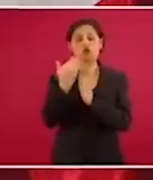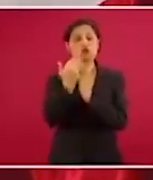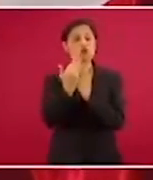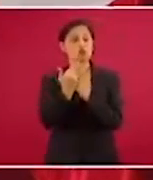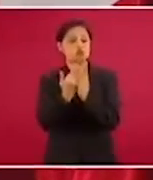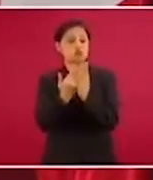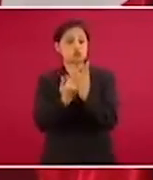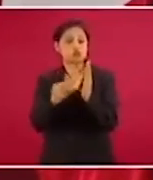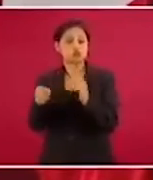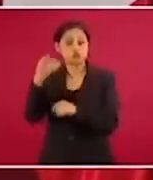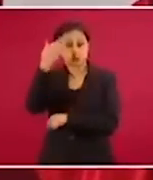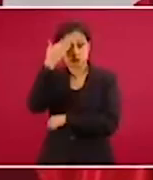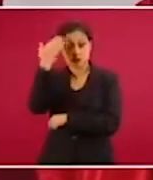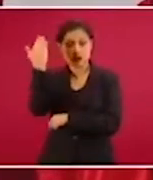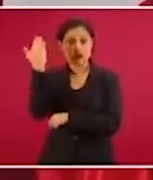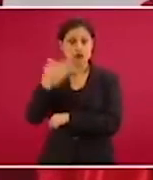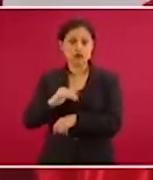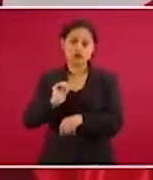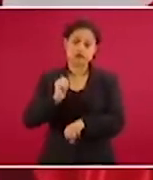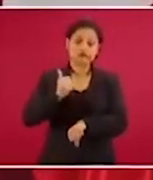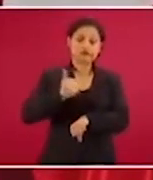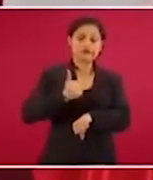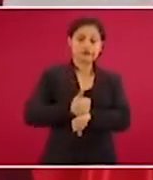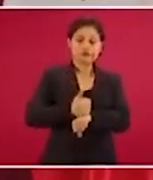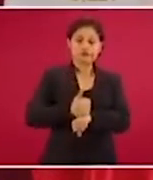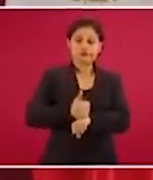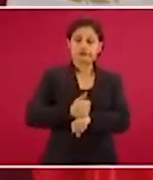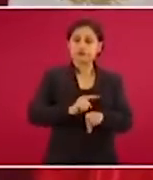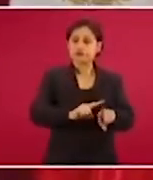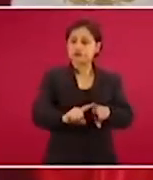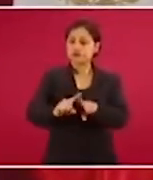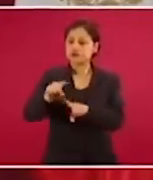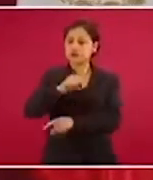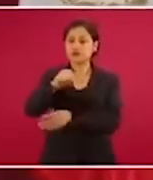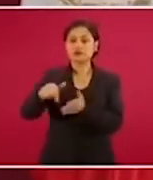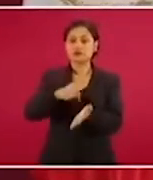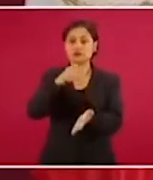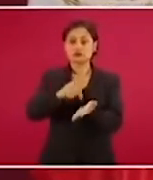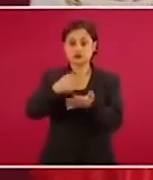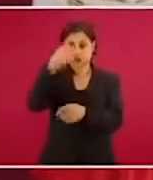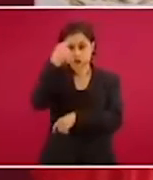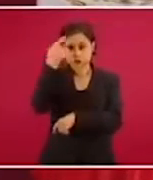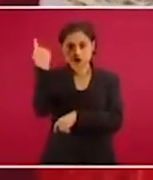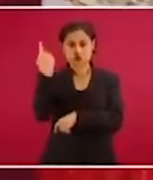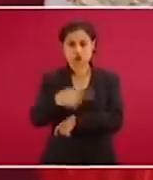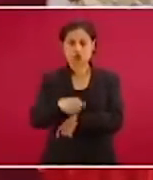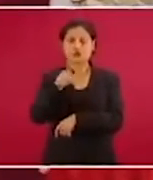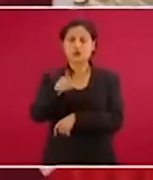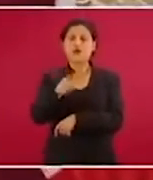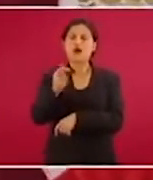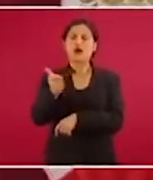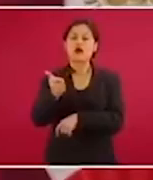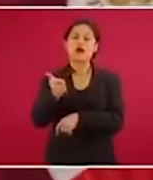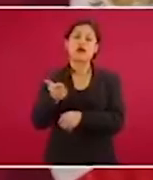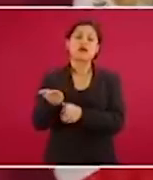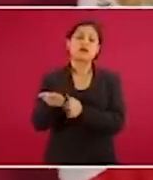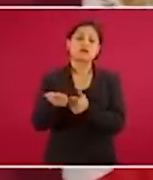instalaciones de los equipos del personal de marina y de la secretaria de defensa